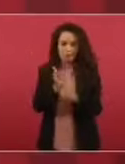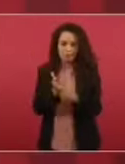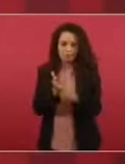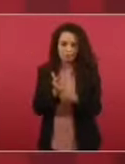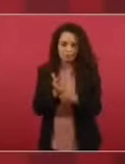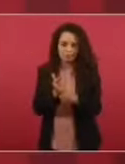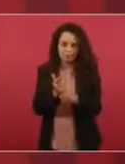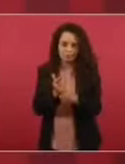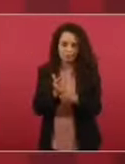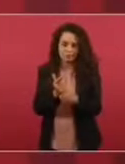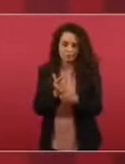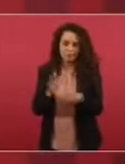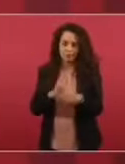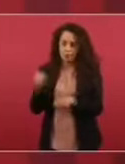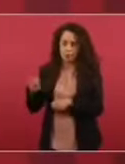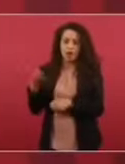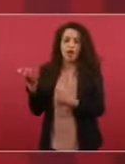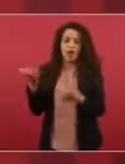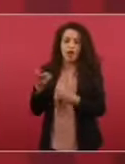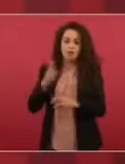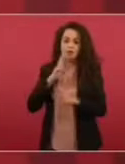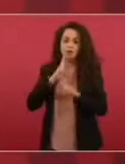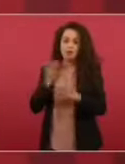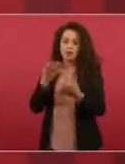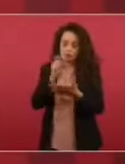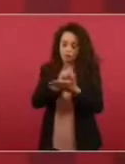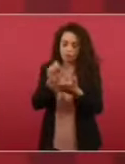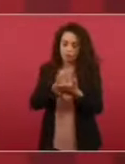Y yo no voy a